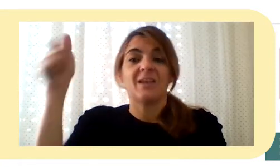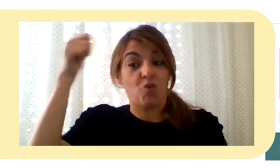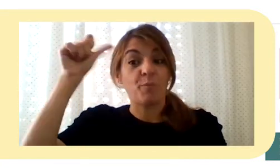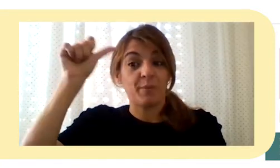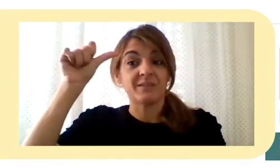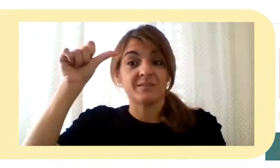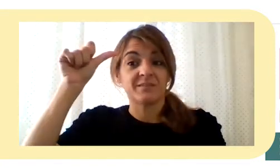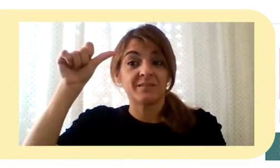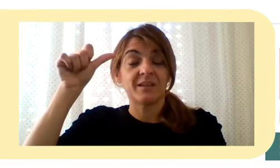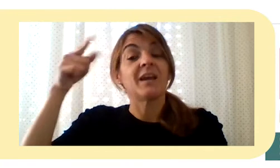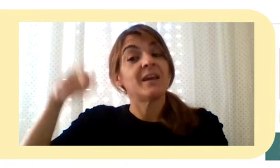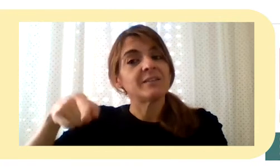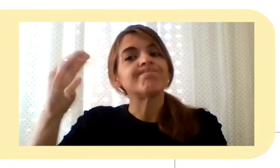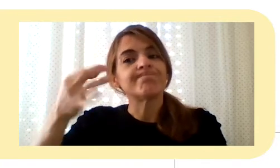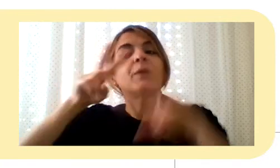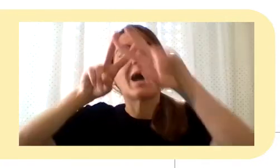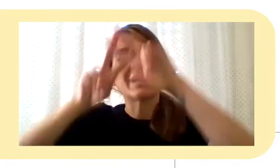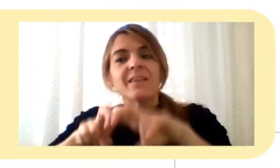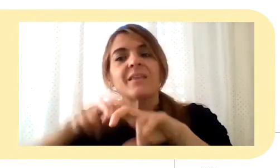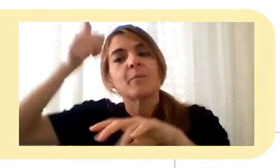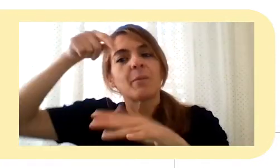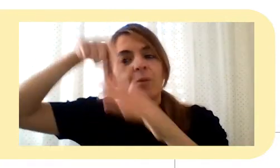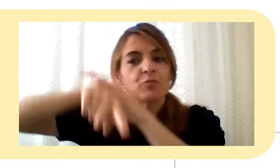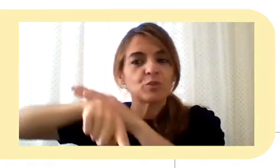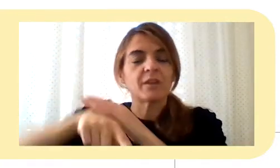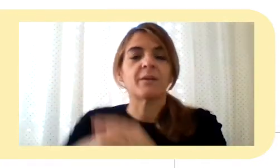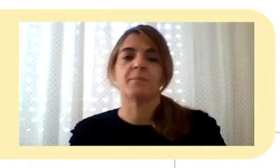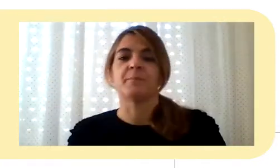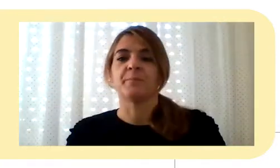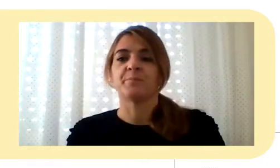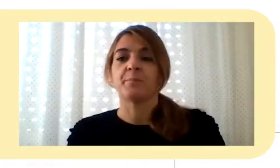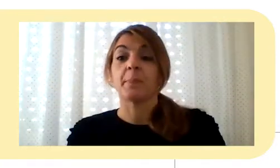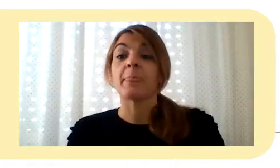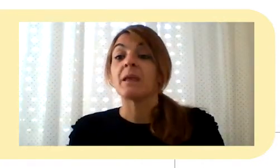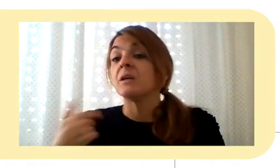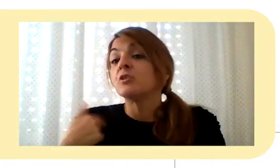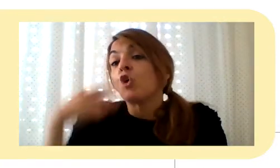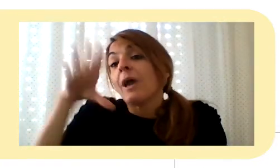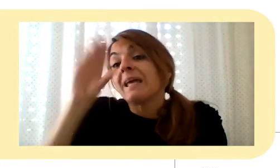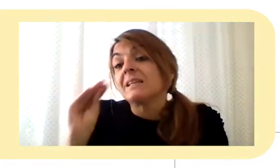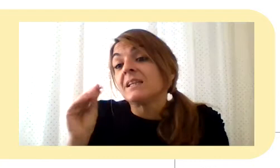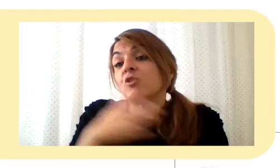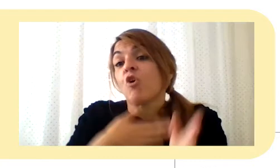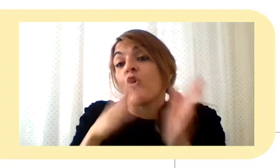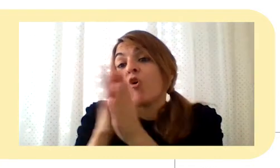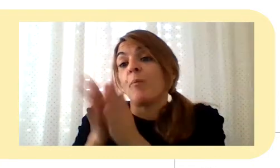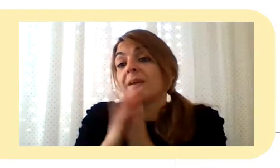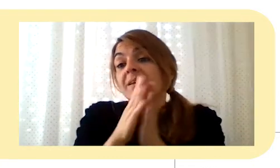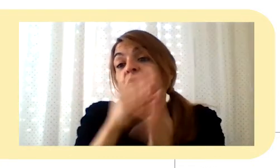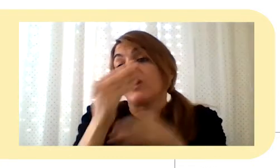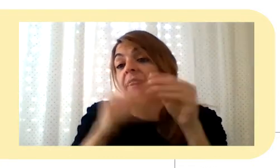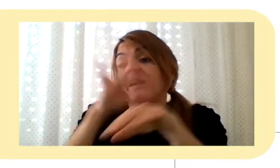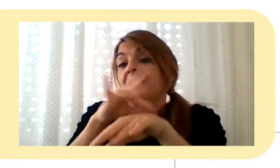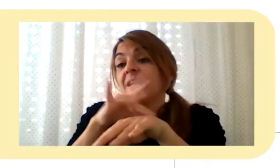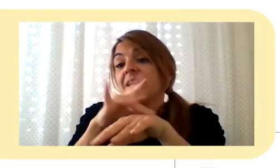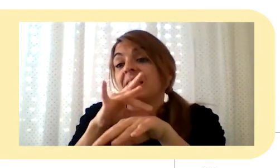para analizar con mayor profundidad. Bueno, yo entiendo que mis compañeros que hacen clínica no lo